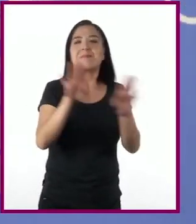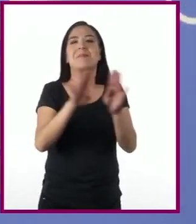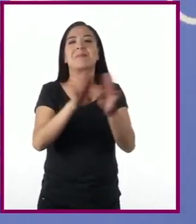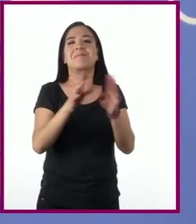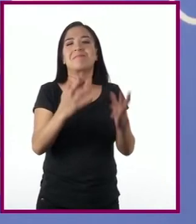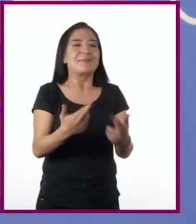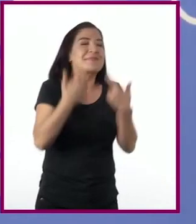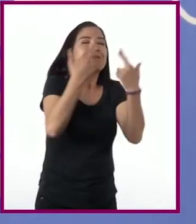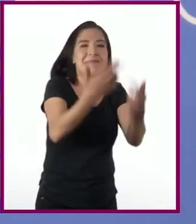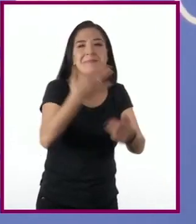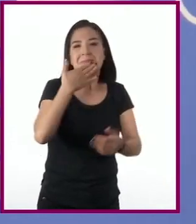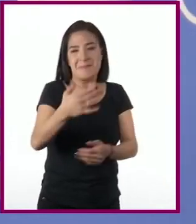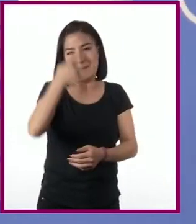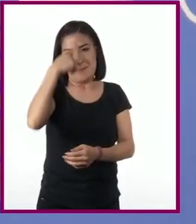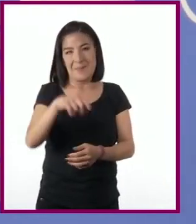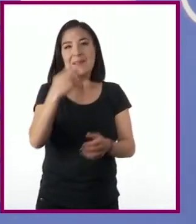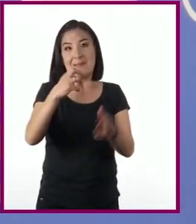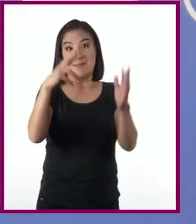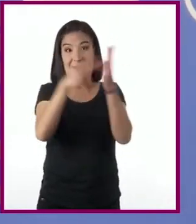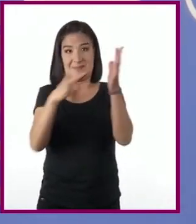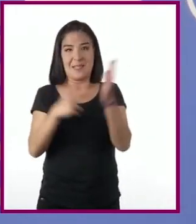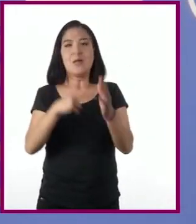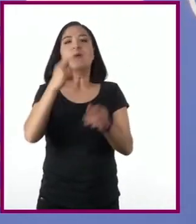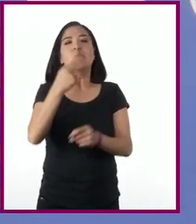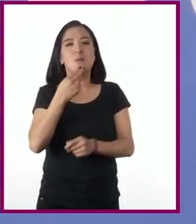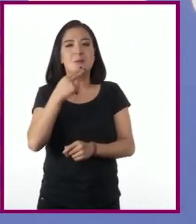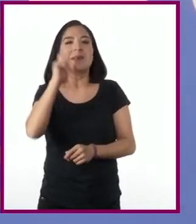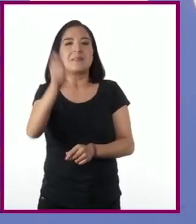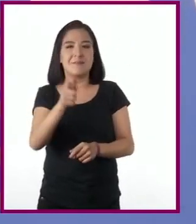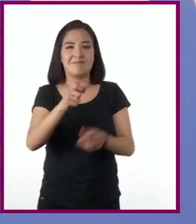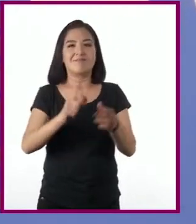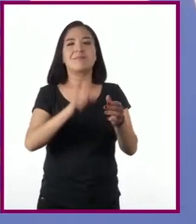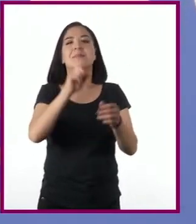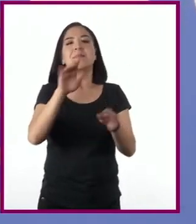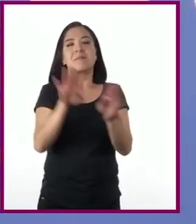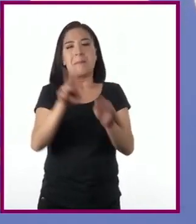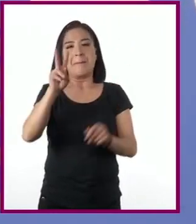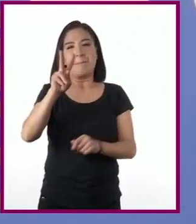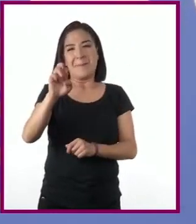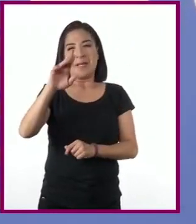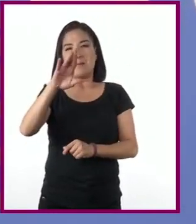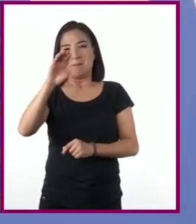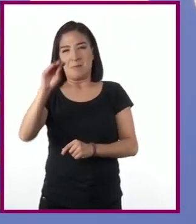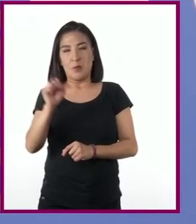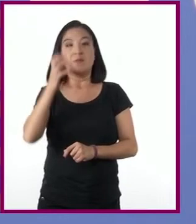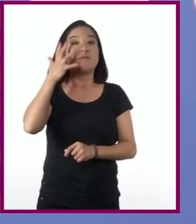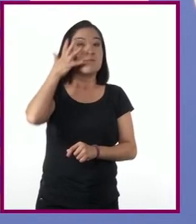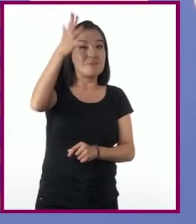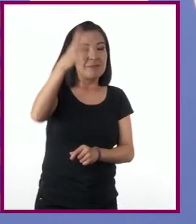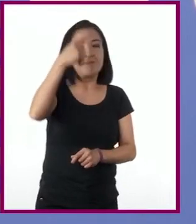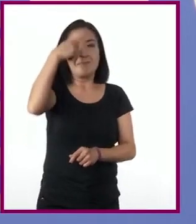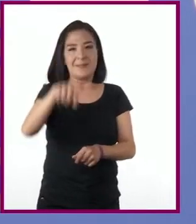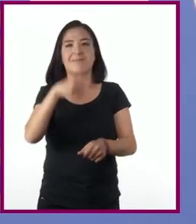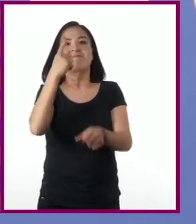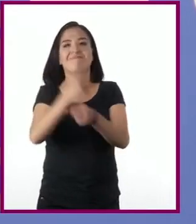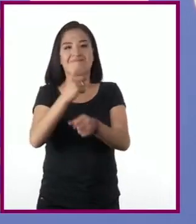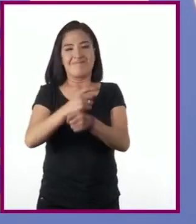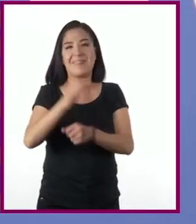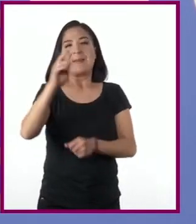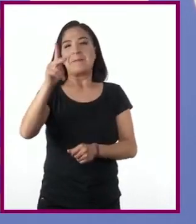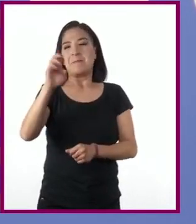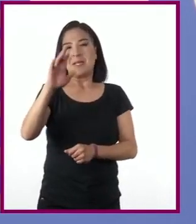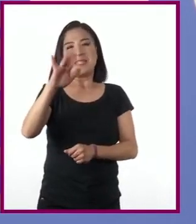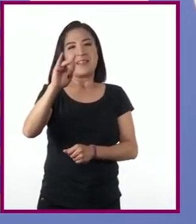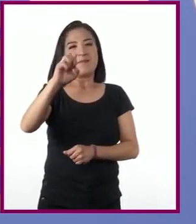recompensas. Para sentarlo en nuestro reglamento, usaremos en la redacción verbos en futuro para la primera parte de la perífrasis.